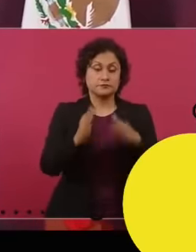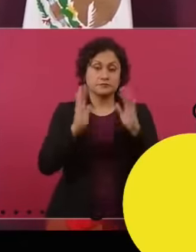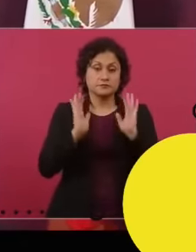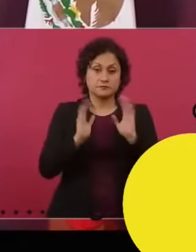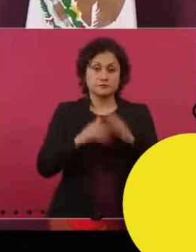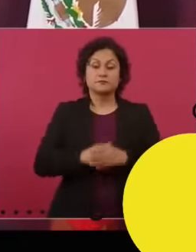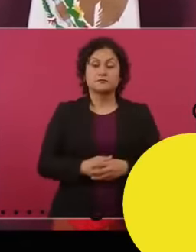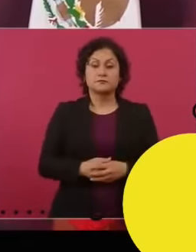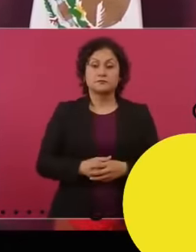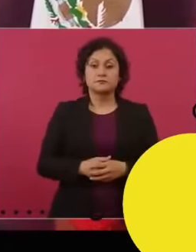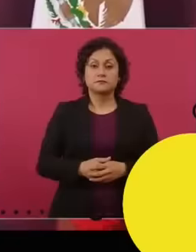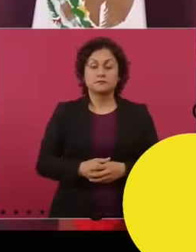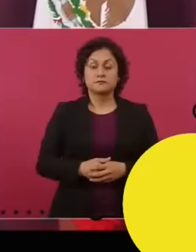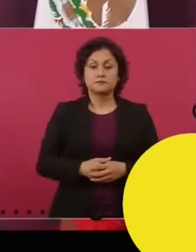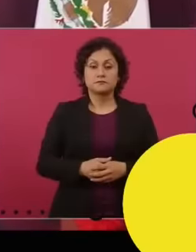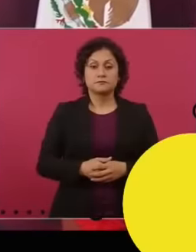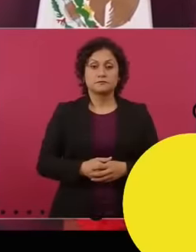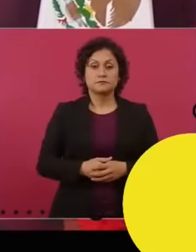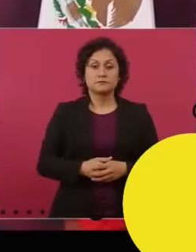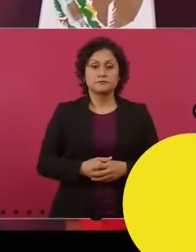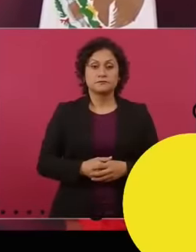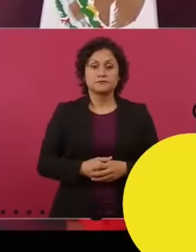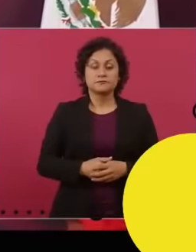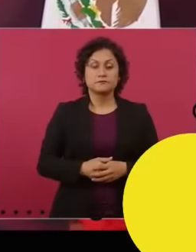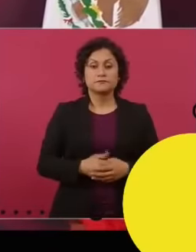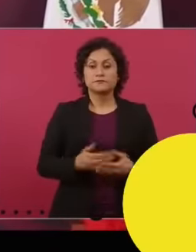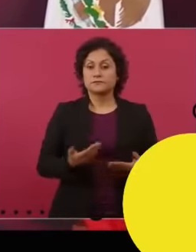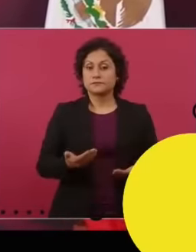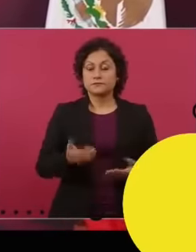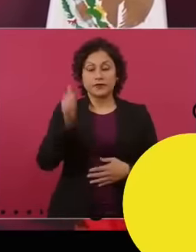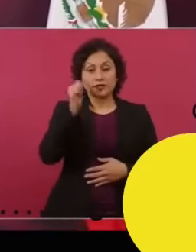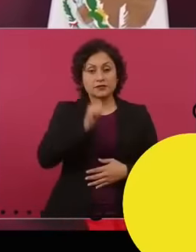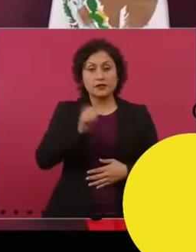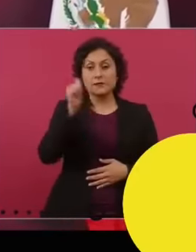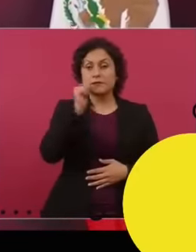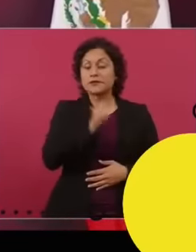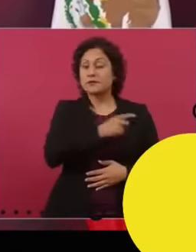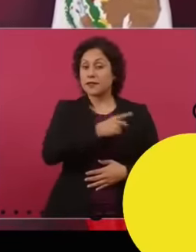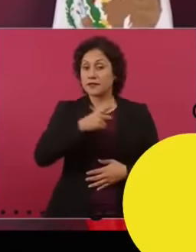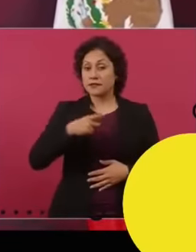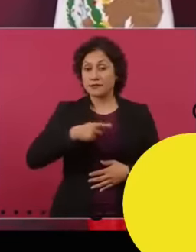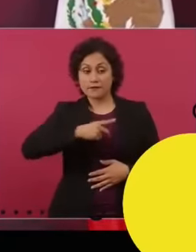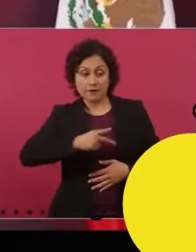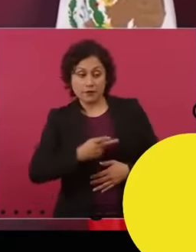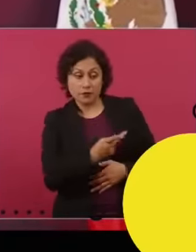evolucionan las cosas, siempre tomando en cuenta su opinión,